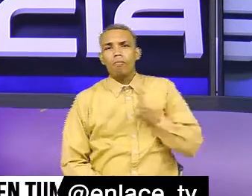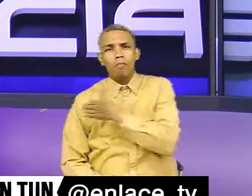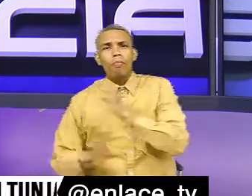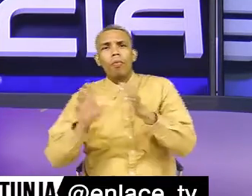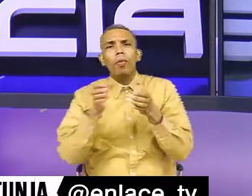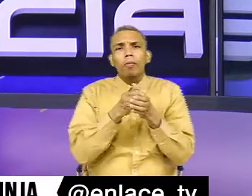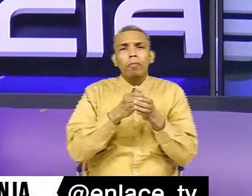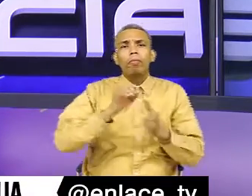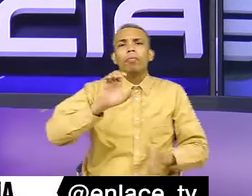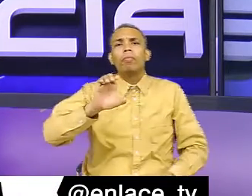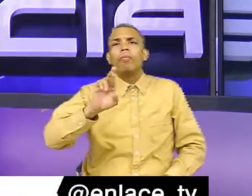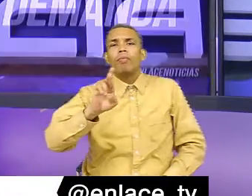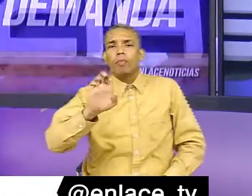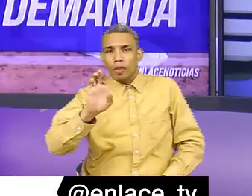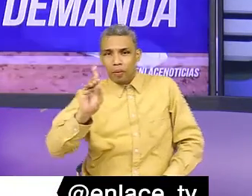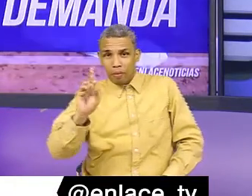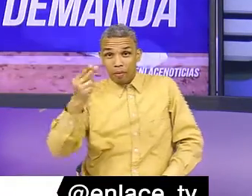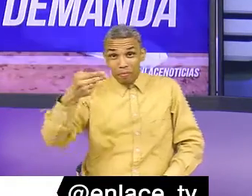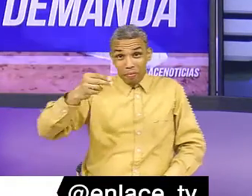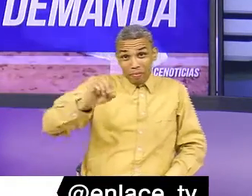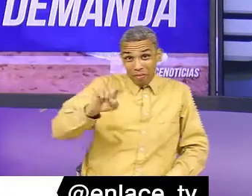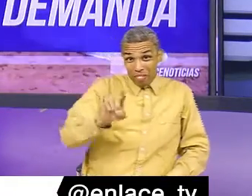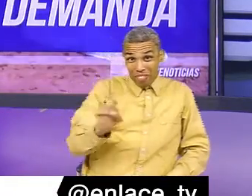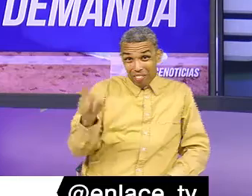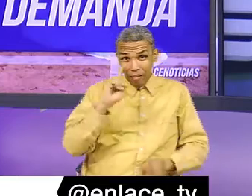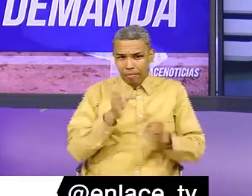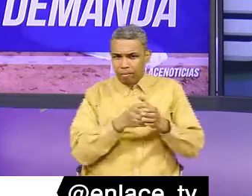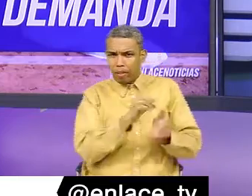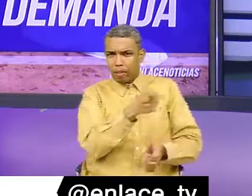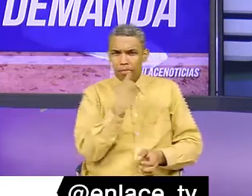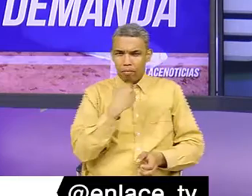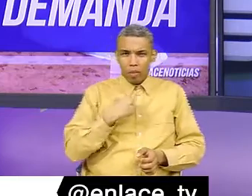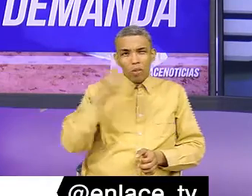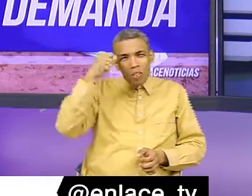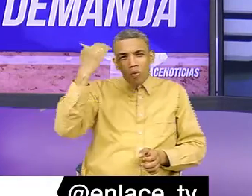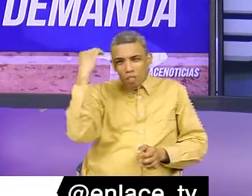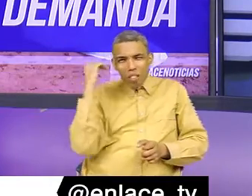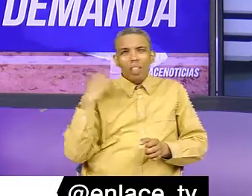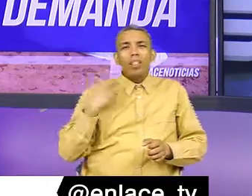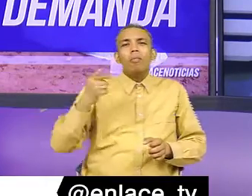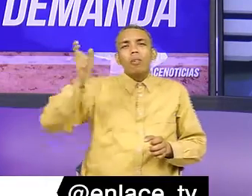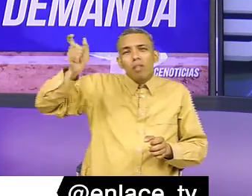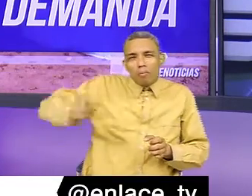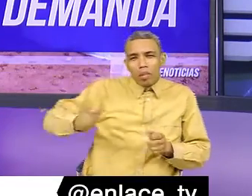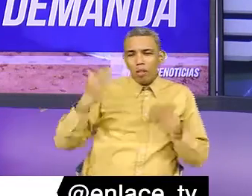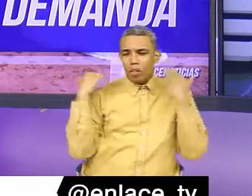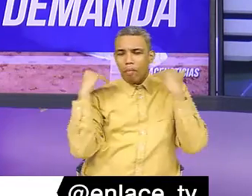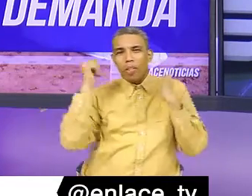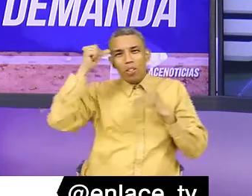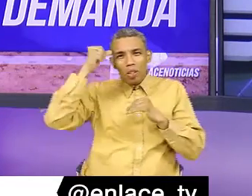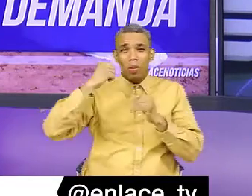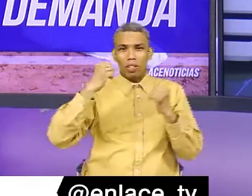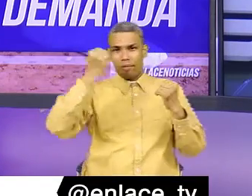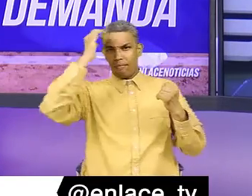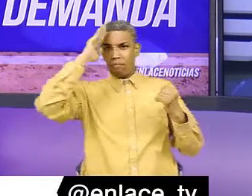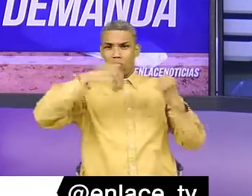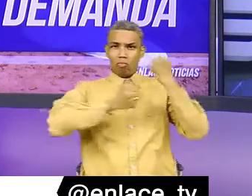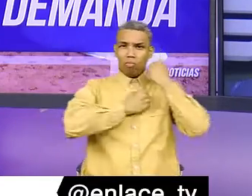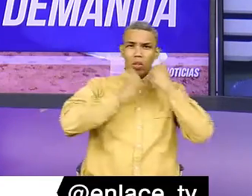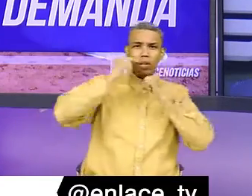militares reconocieron error en un operativo militar que terminó con la vida del campesino Álvaro Rincón en zona rural del municipio de San Pablo, sur de